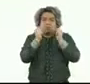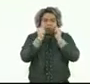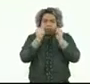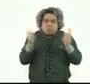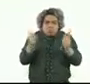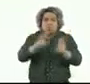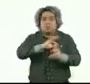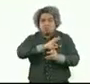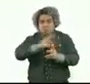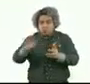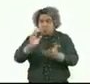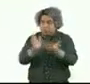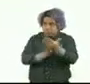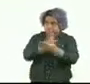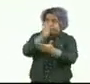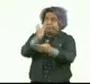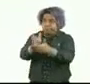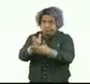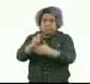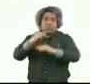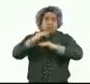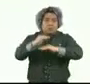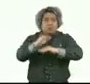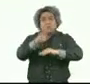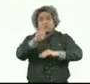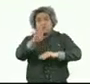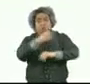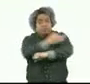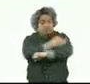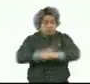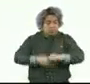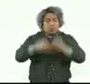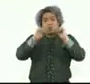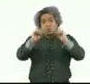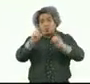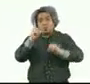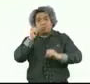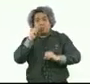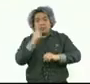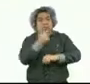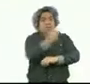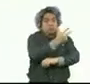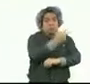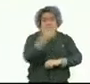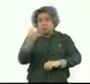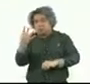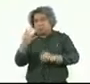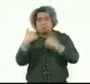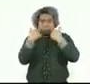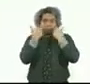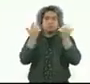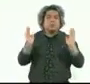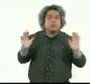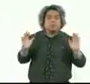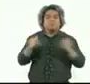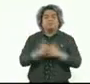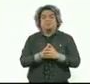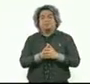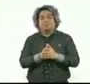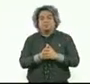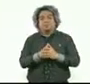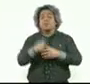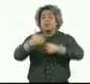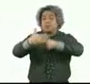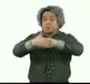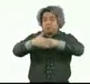hoy, hasta las 4 de la tarde, o mañana de 8 a 4 a cada una de estas 10 sedes de vacunación. Siguiente. La